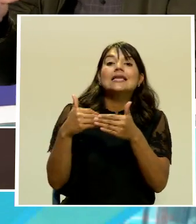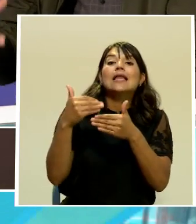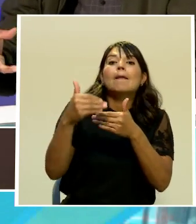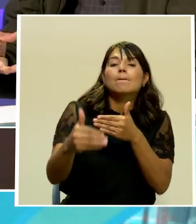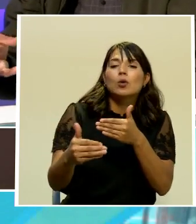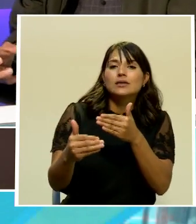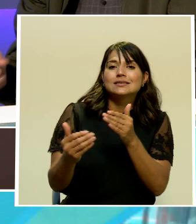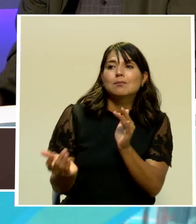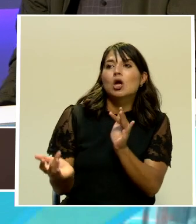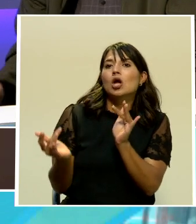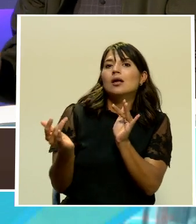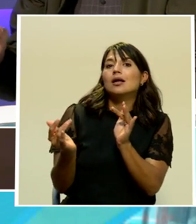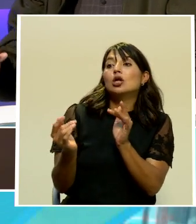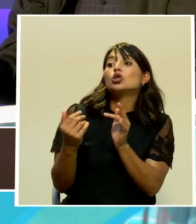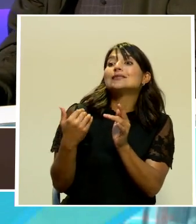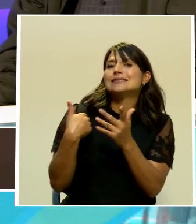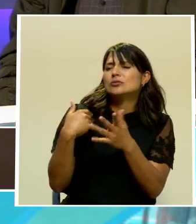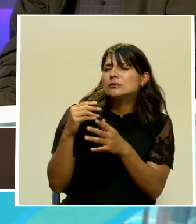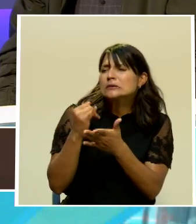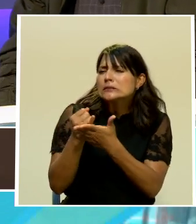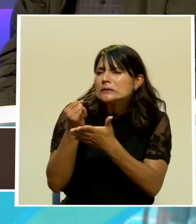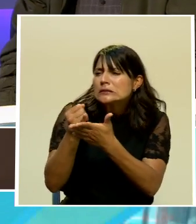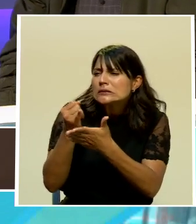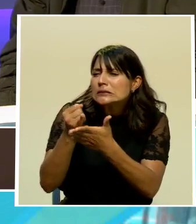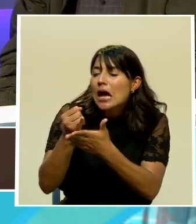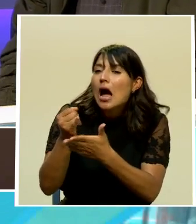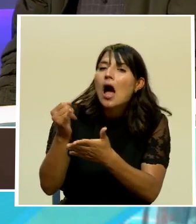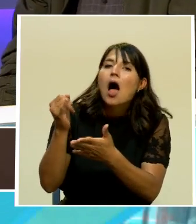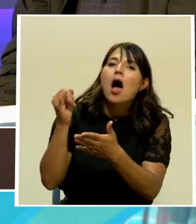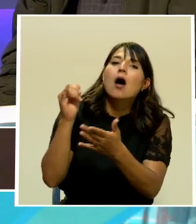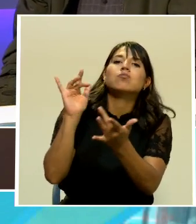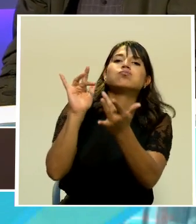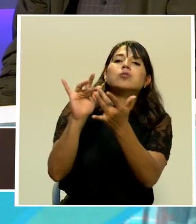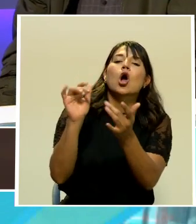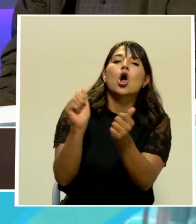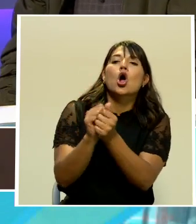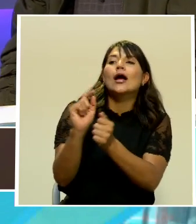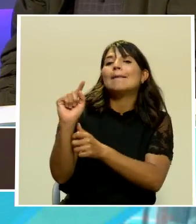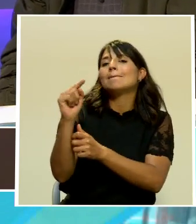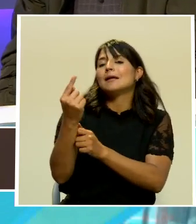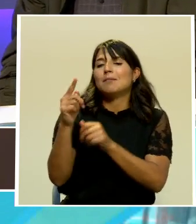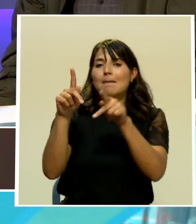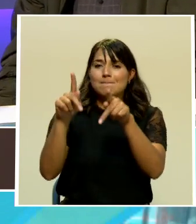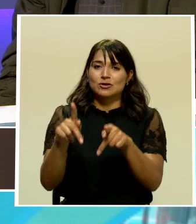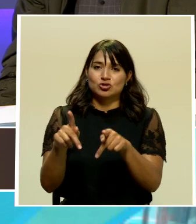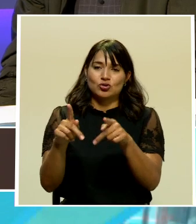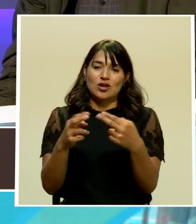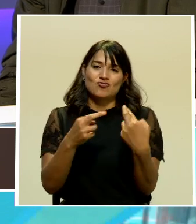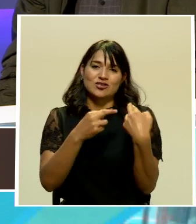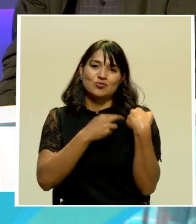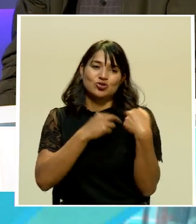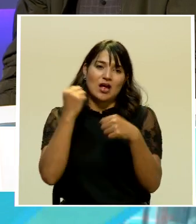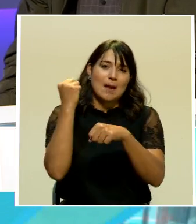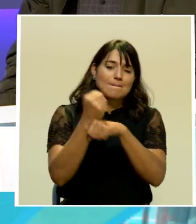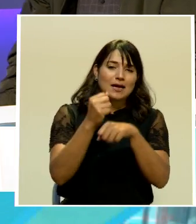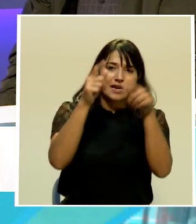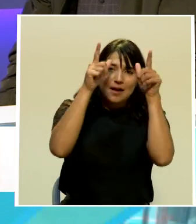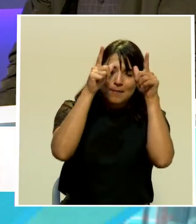primero en la cadena de producción que mata a estas vacas, que se llama Efraín, o también apodado La